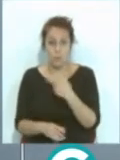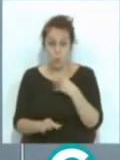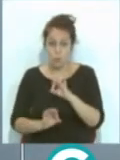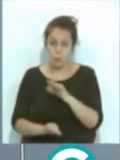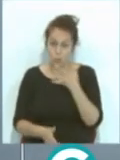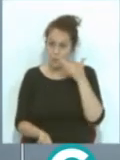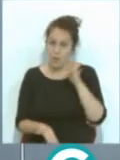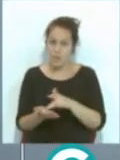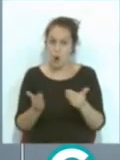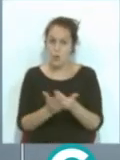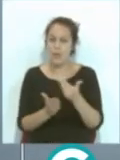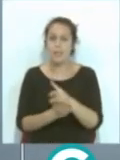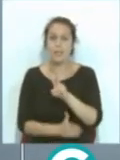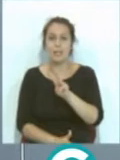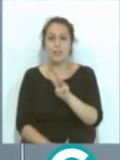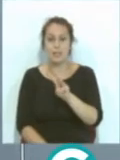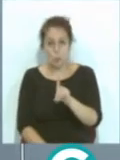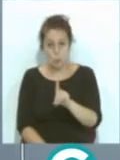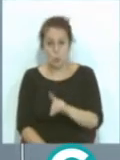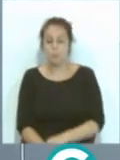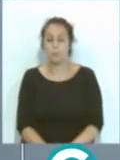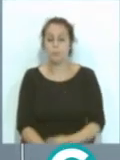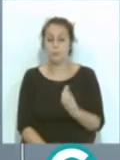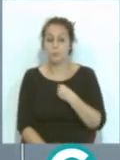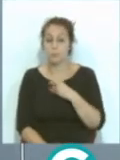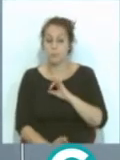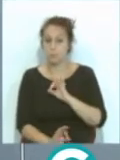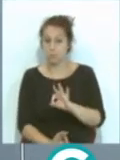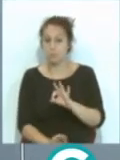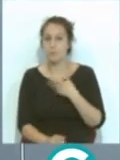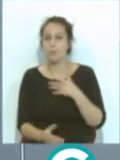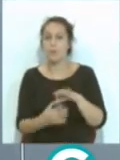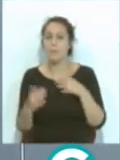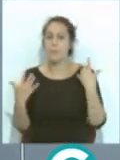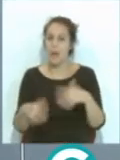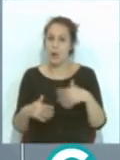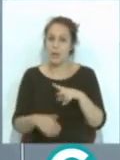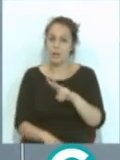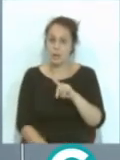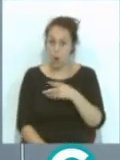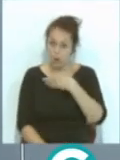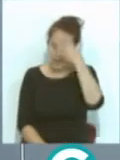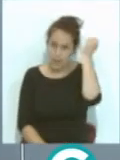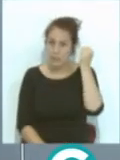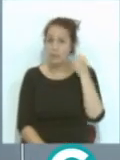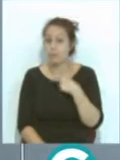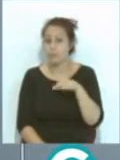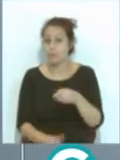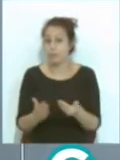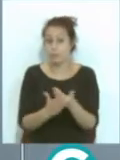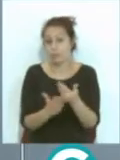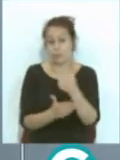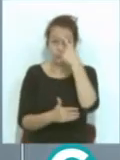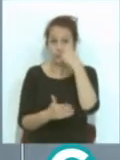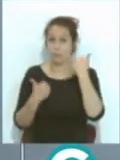jornada 31, que es la que correspondía al miércoles 21 de abril, que esa jornada, como se